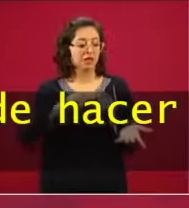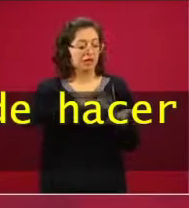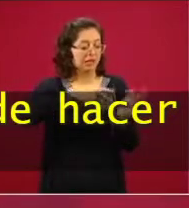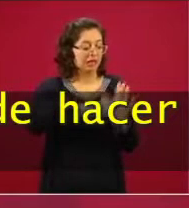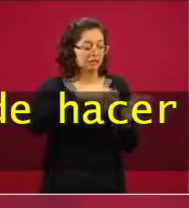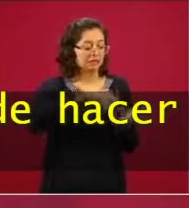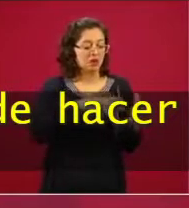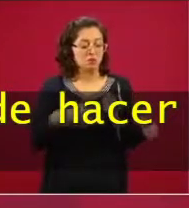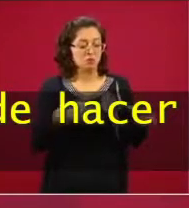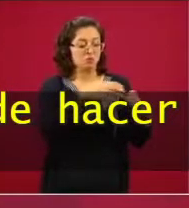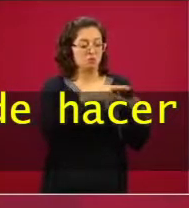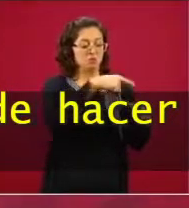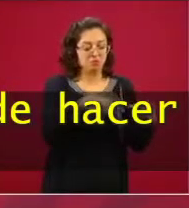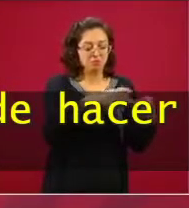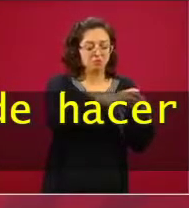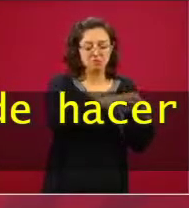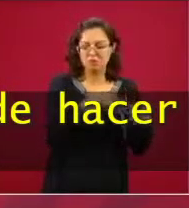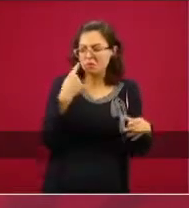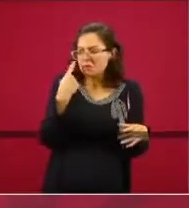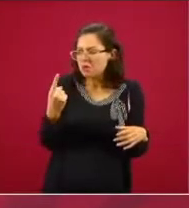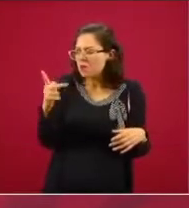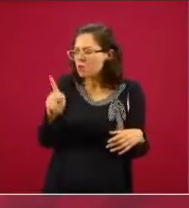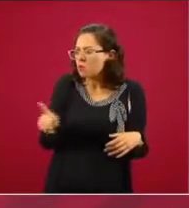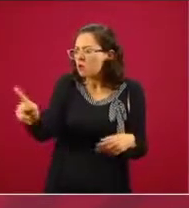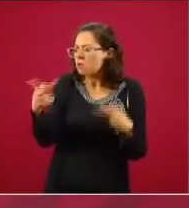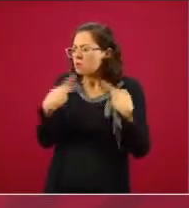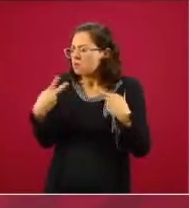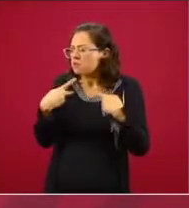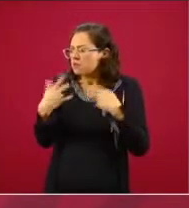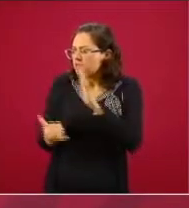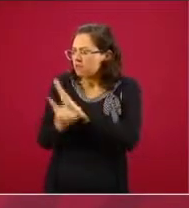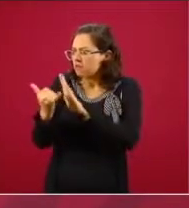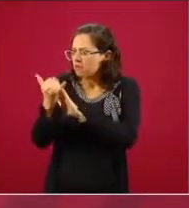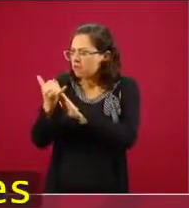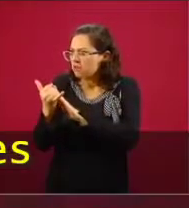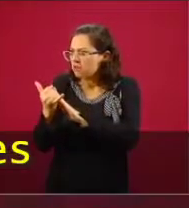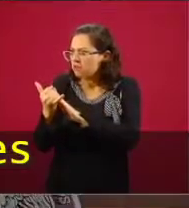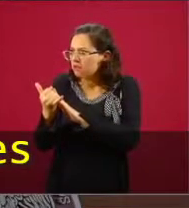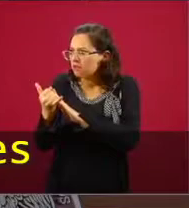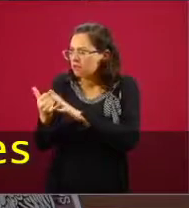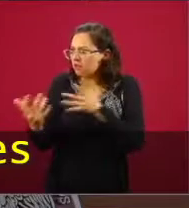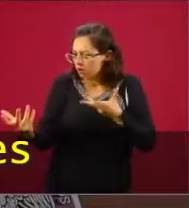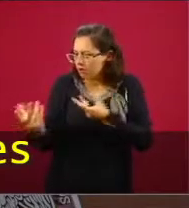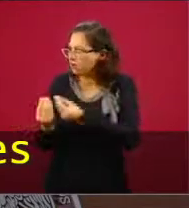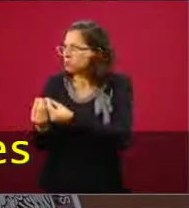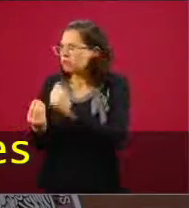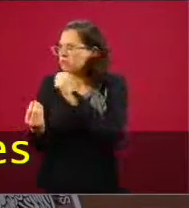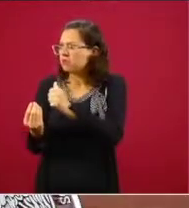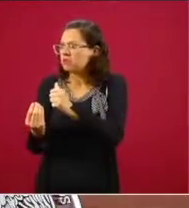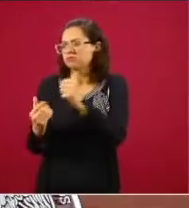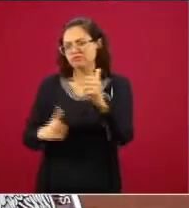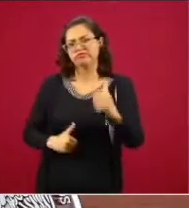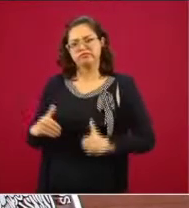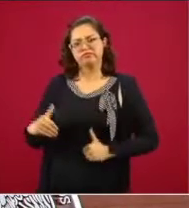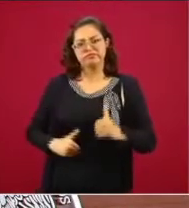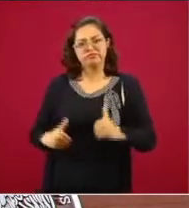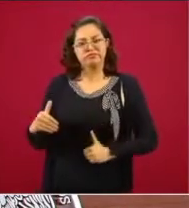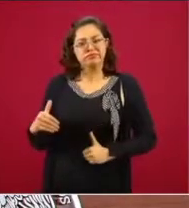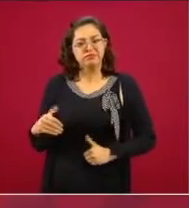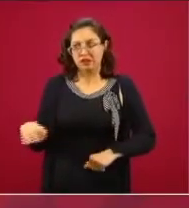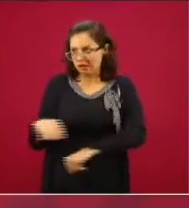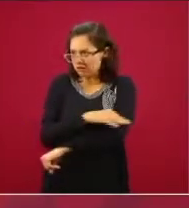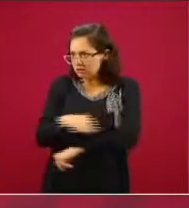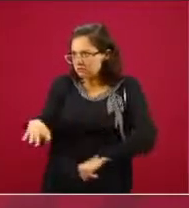camino sin ellos, pero a los arquitectos también les cuesta el que la